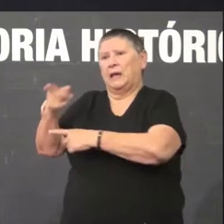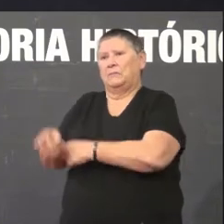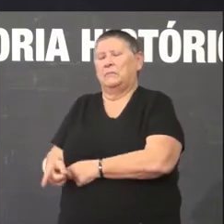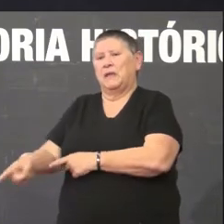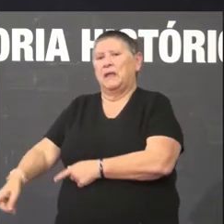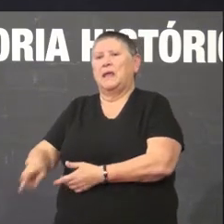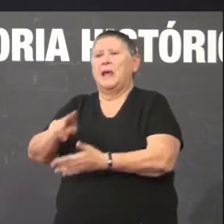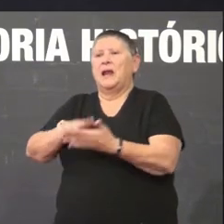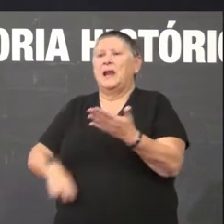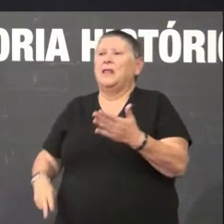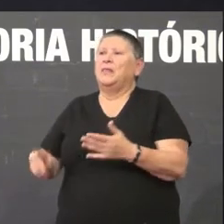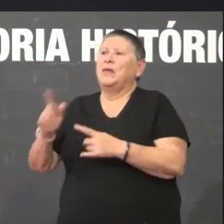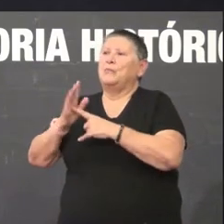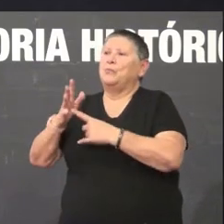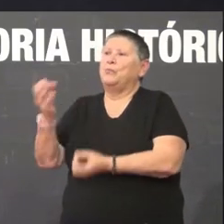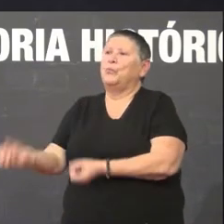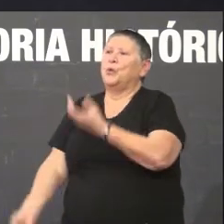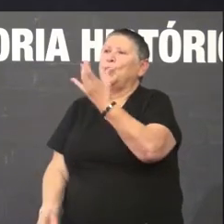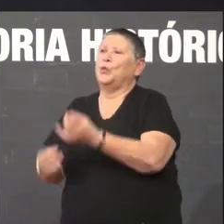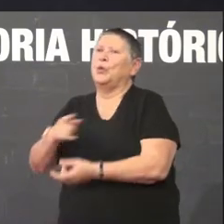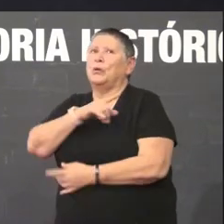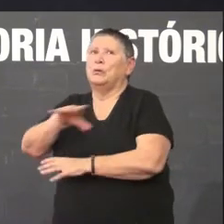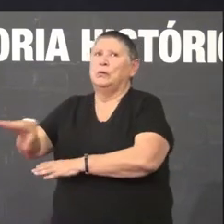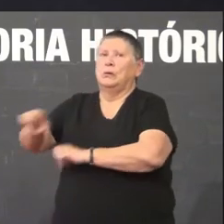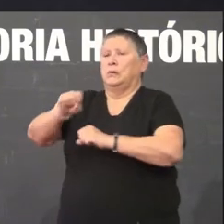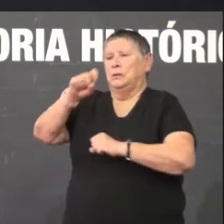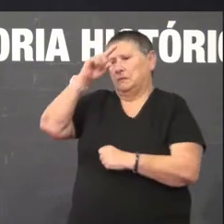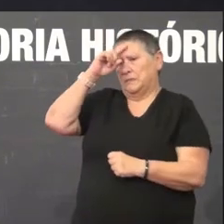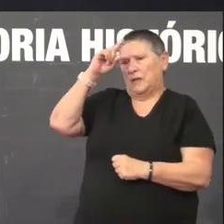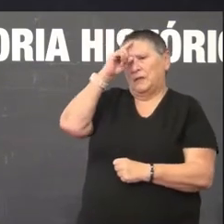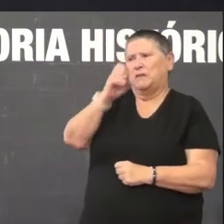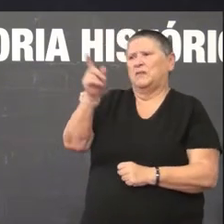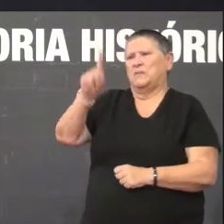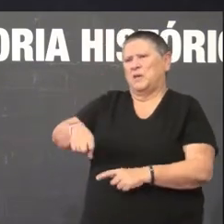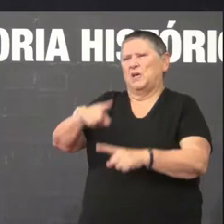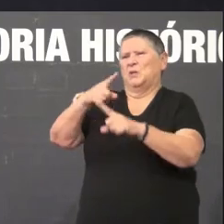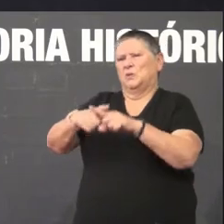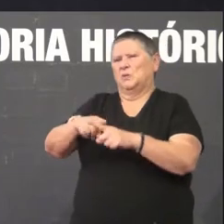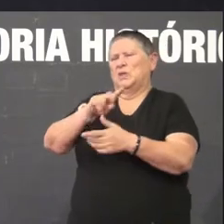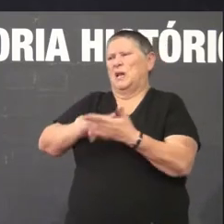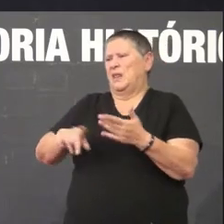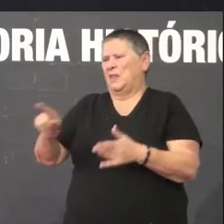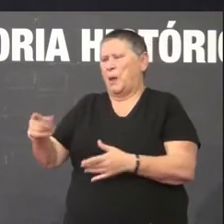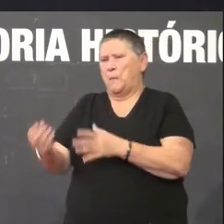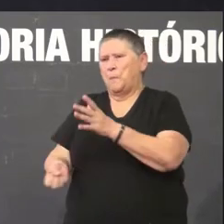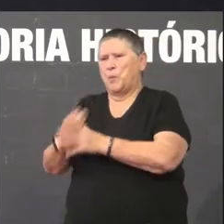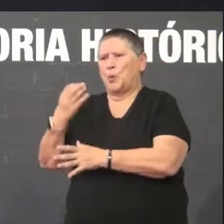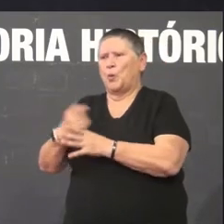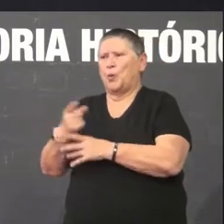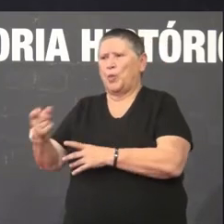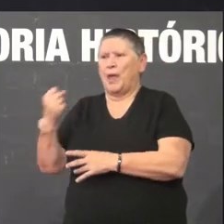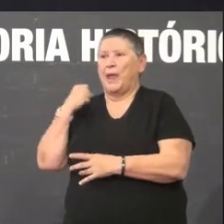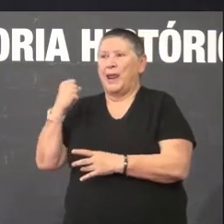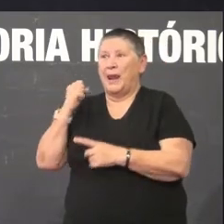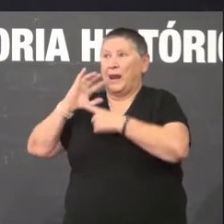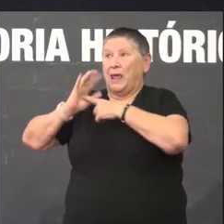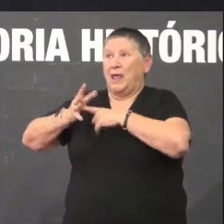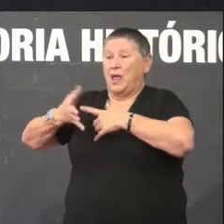produción tanto desde Madrid como desde a Xunta. Unha producción de enerxía